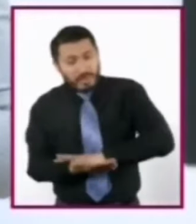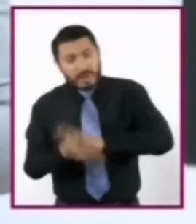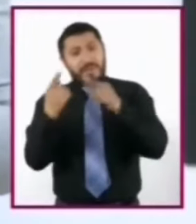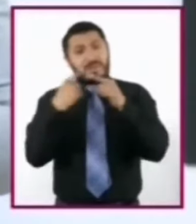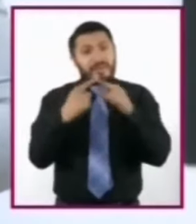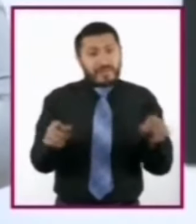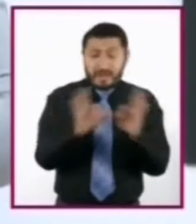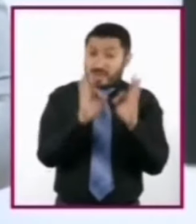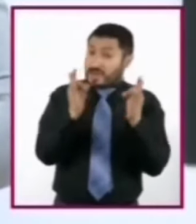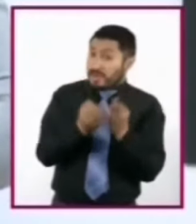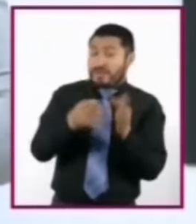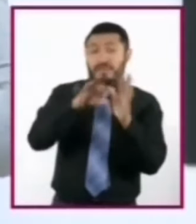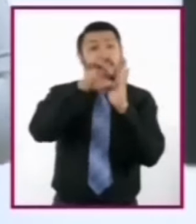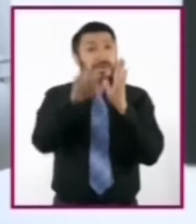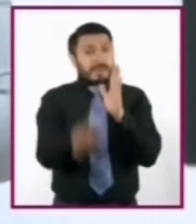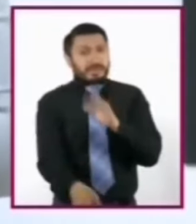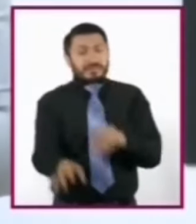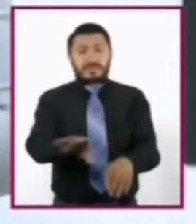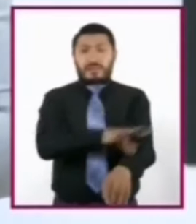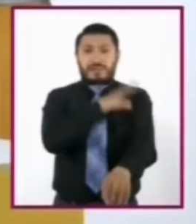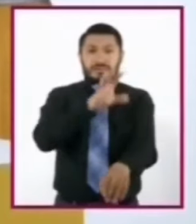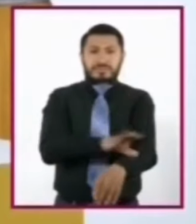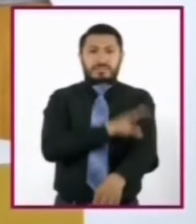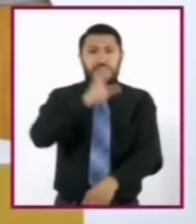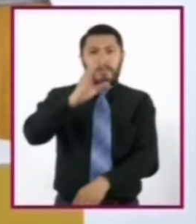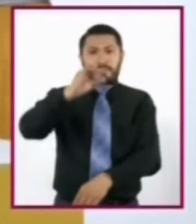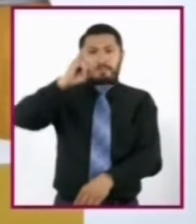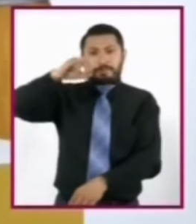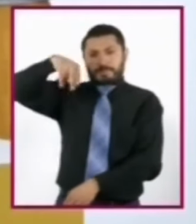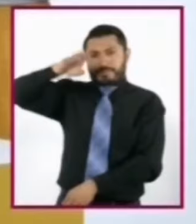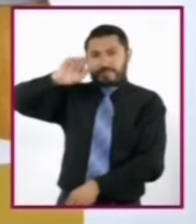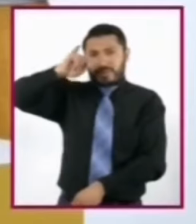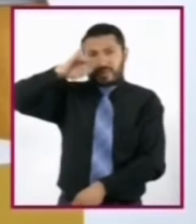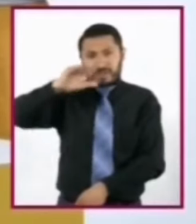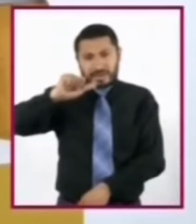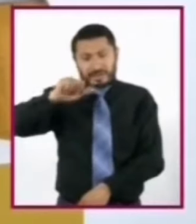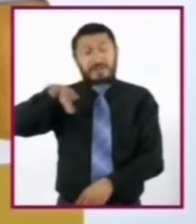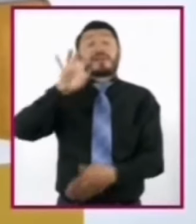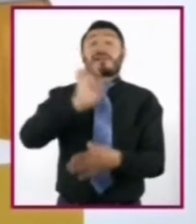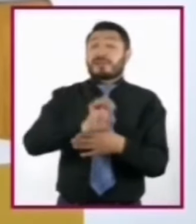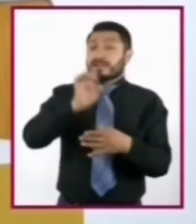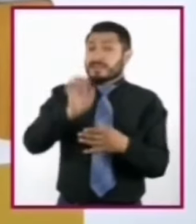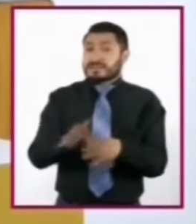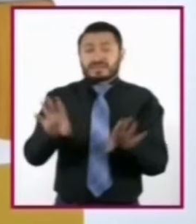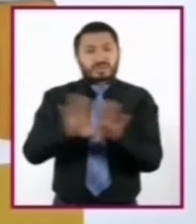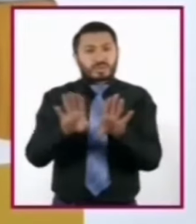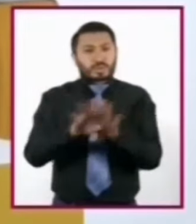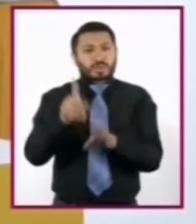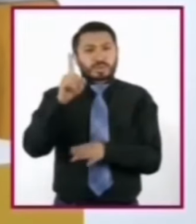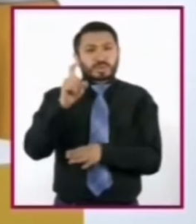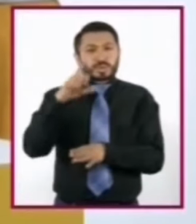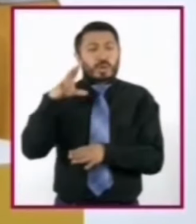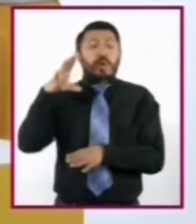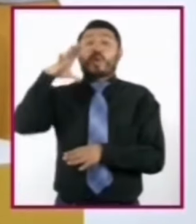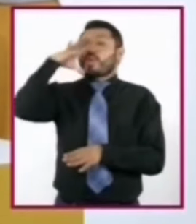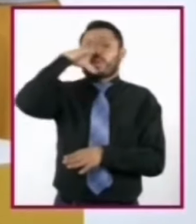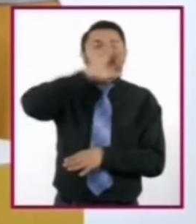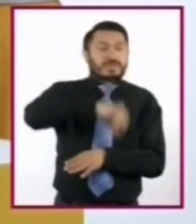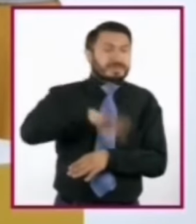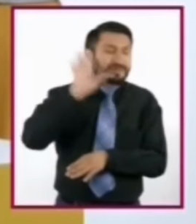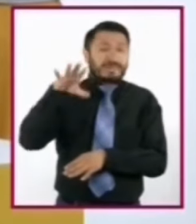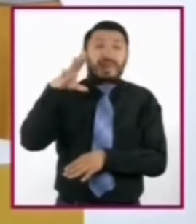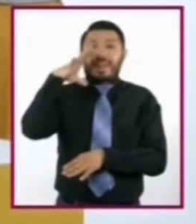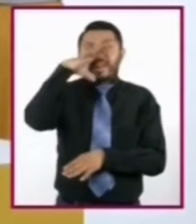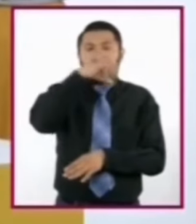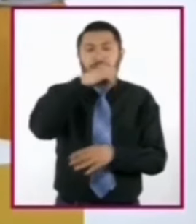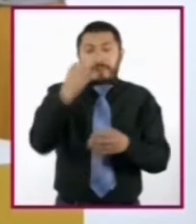tipo. Por ejemplo, a energía cinética. Y entonces al suministrarle calor a algo, aumentamos